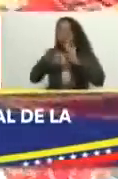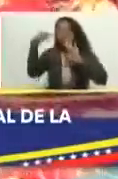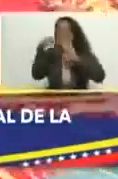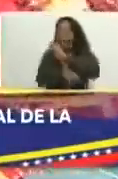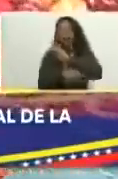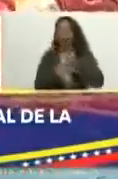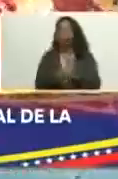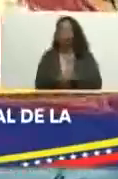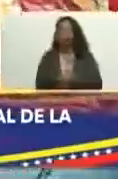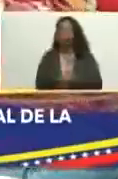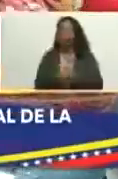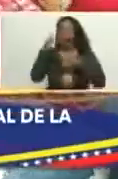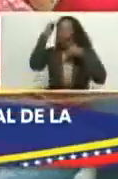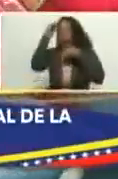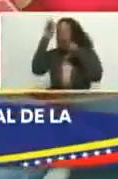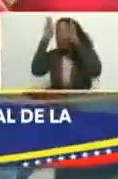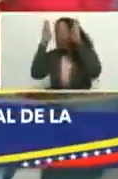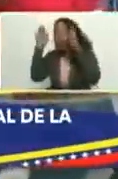Oírlo,